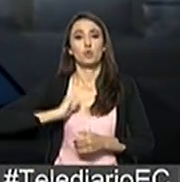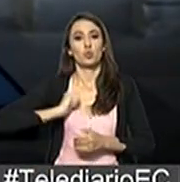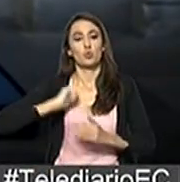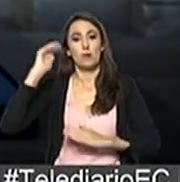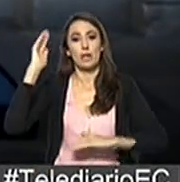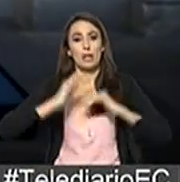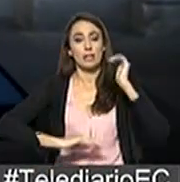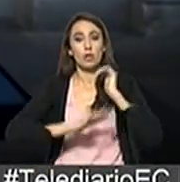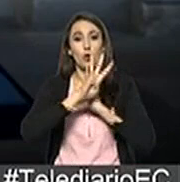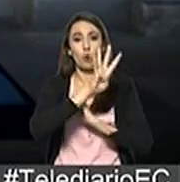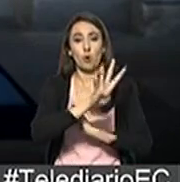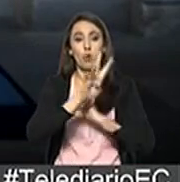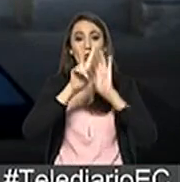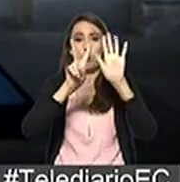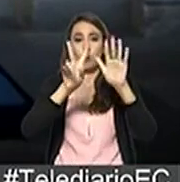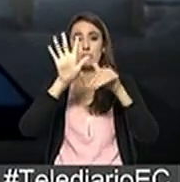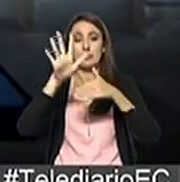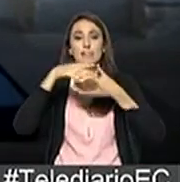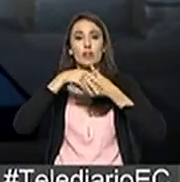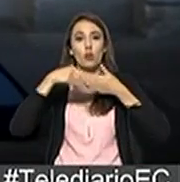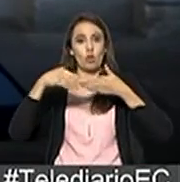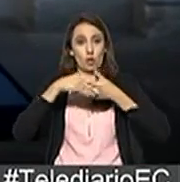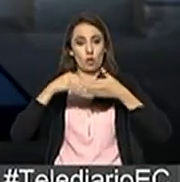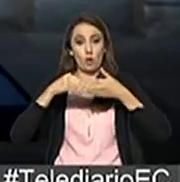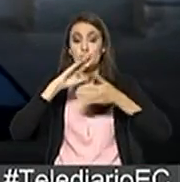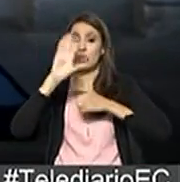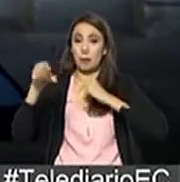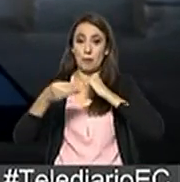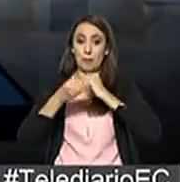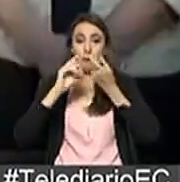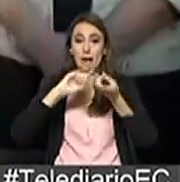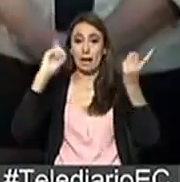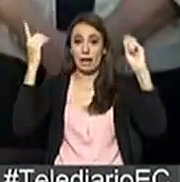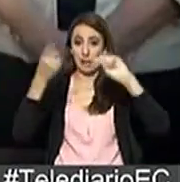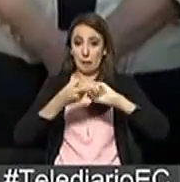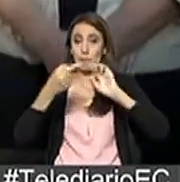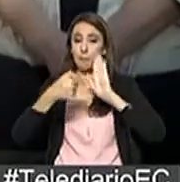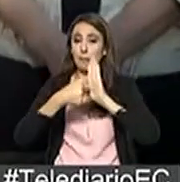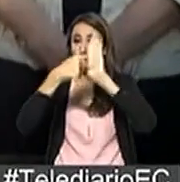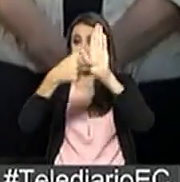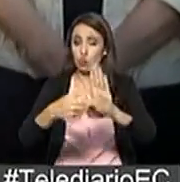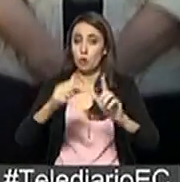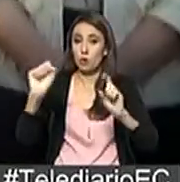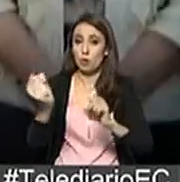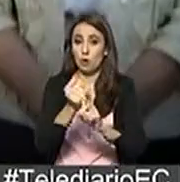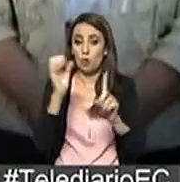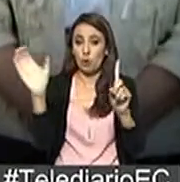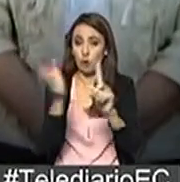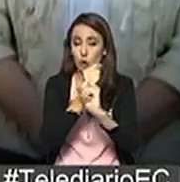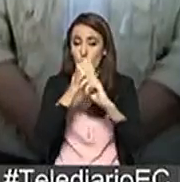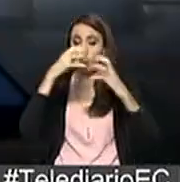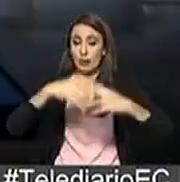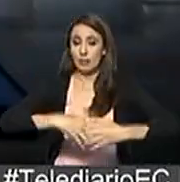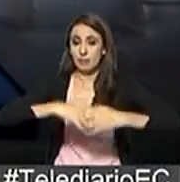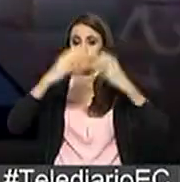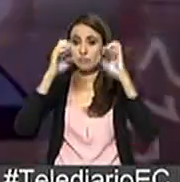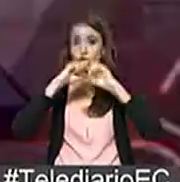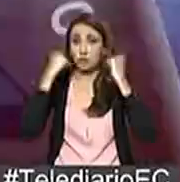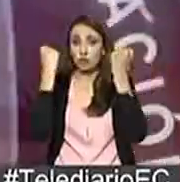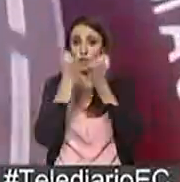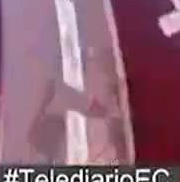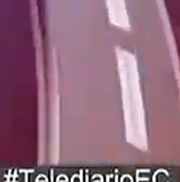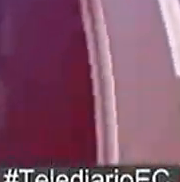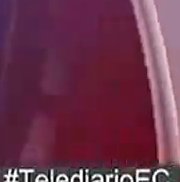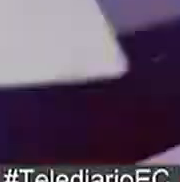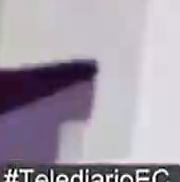en $475 como parte de las medidas anunciadas para superar la crisis social de su país.